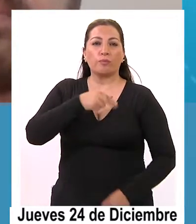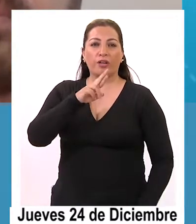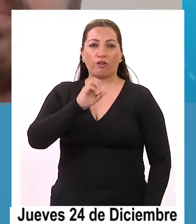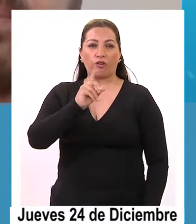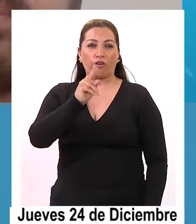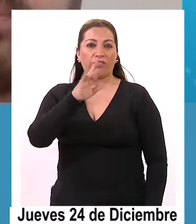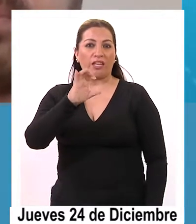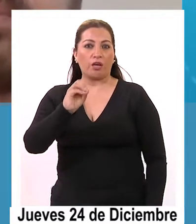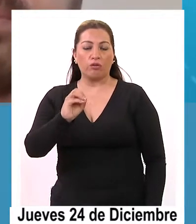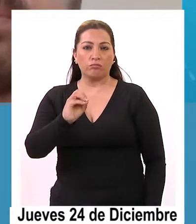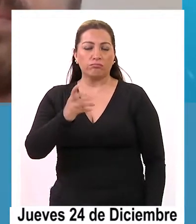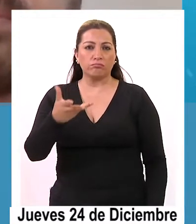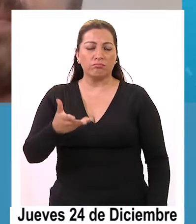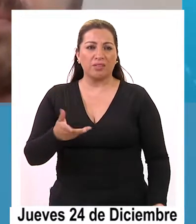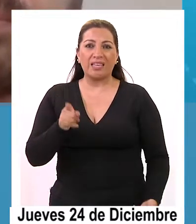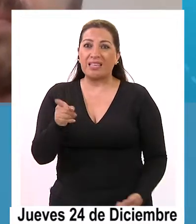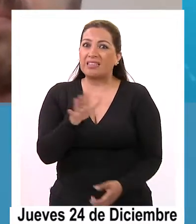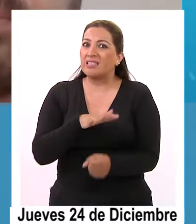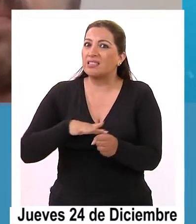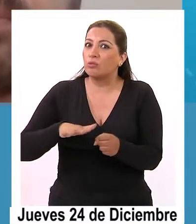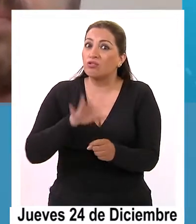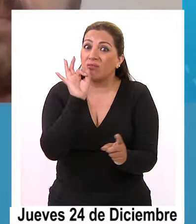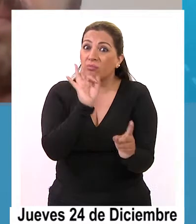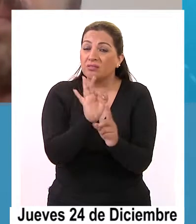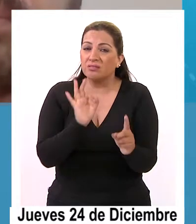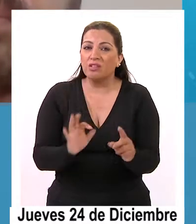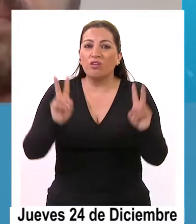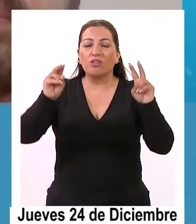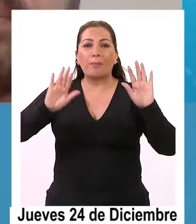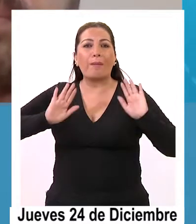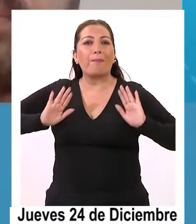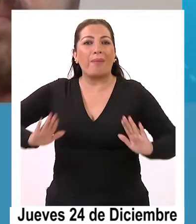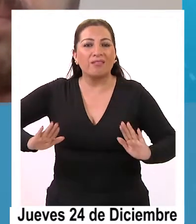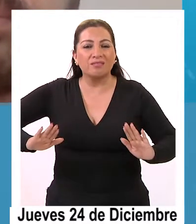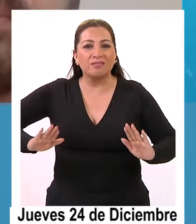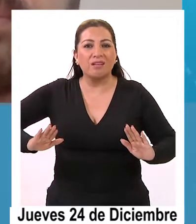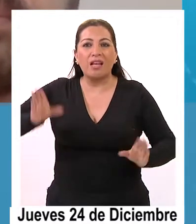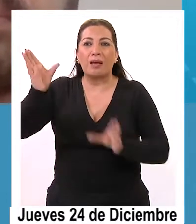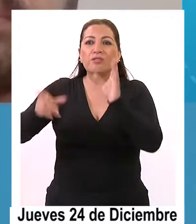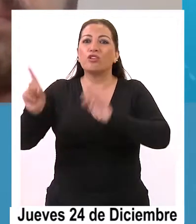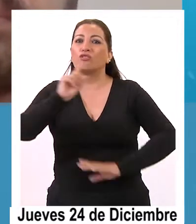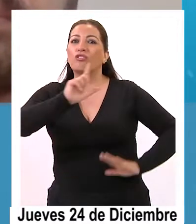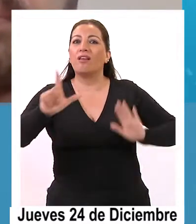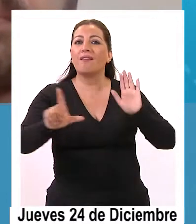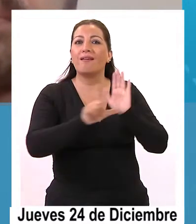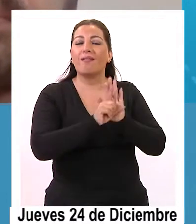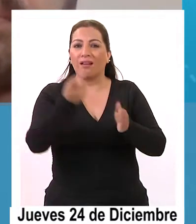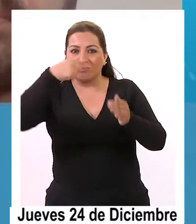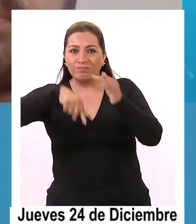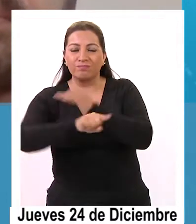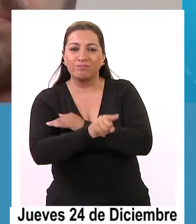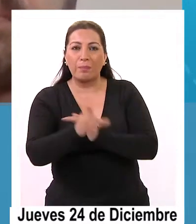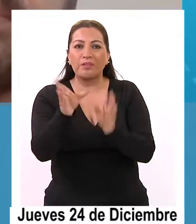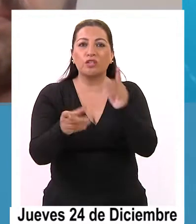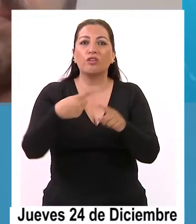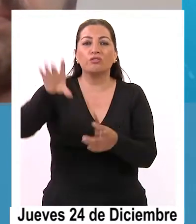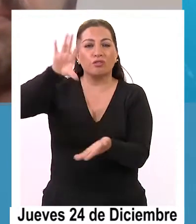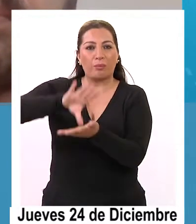Rodrigo Delgado, y no se ve una situación puntual con respecto a frenar el paso ilegal de